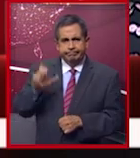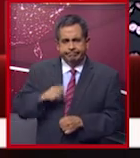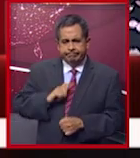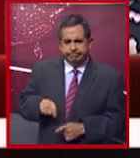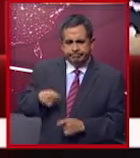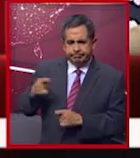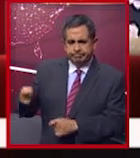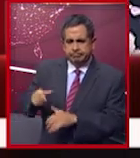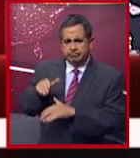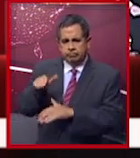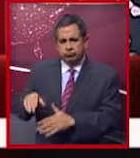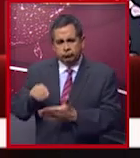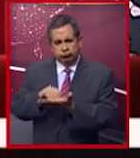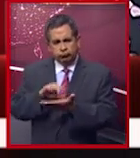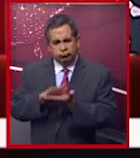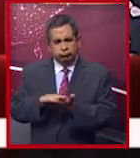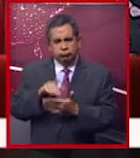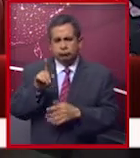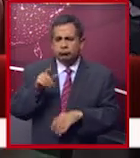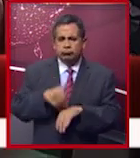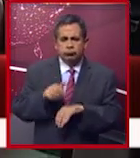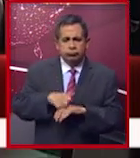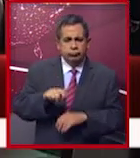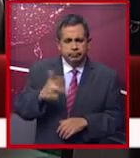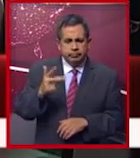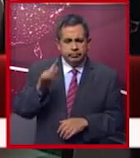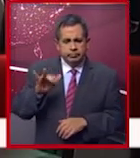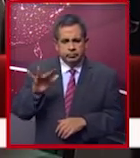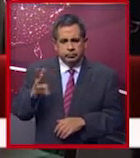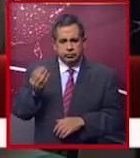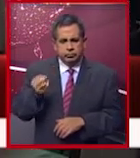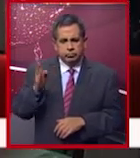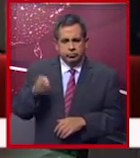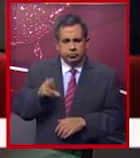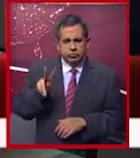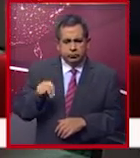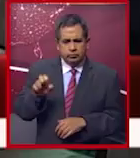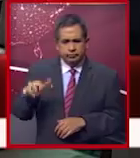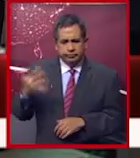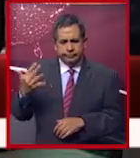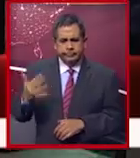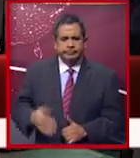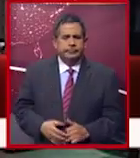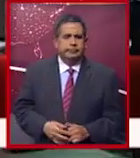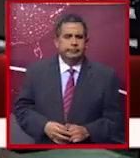Nación, en relación al amparo en revisión número 1359/2015.